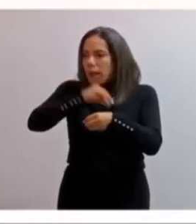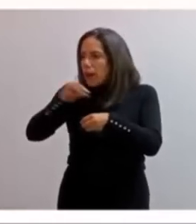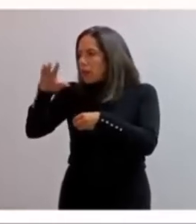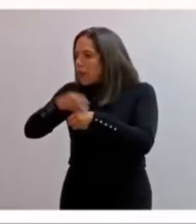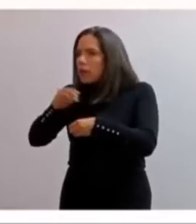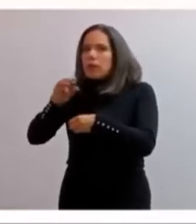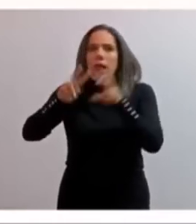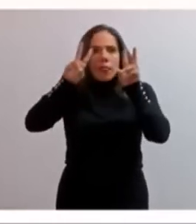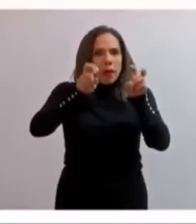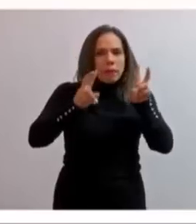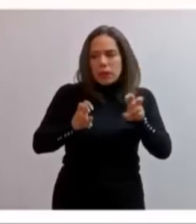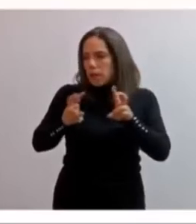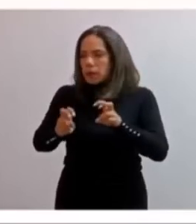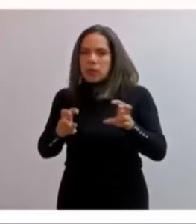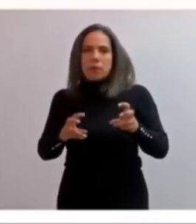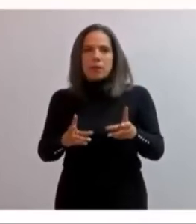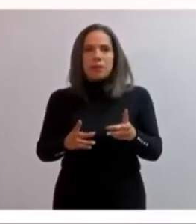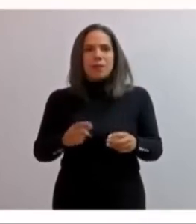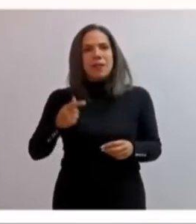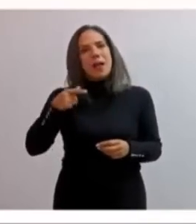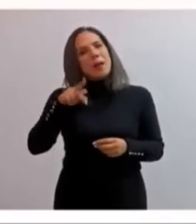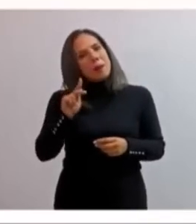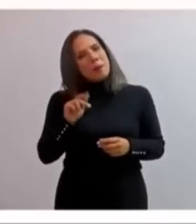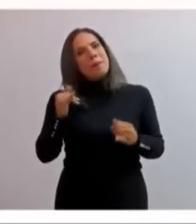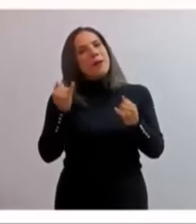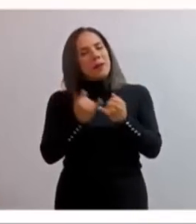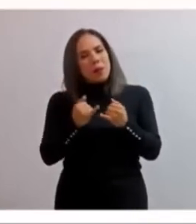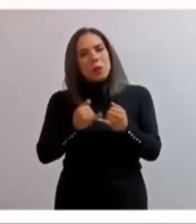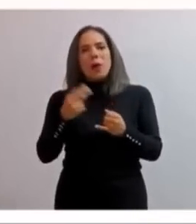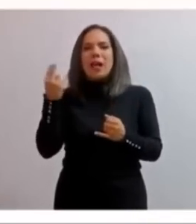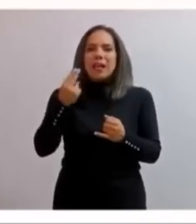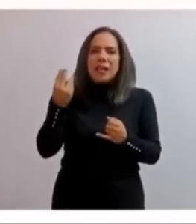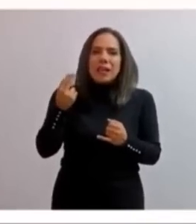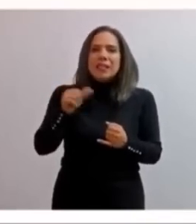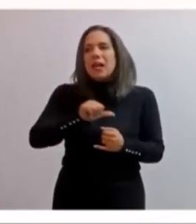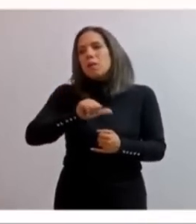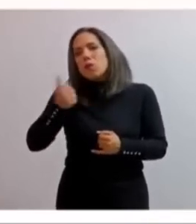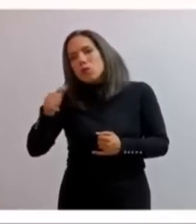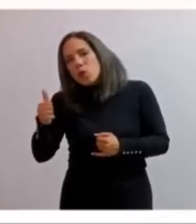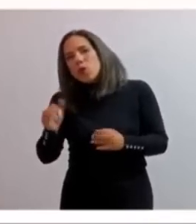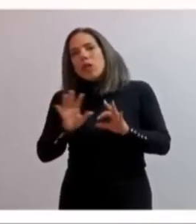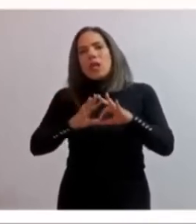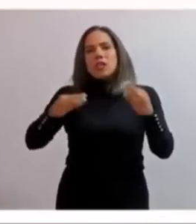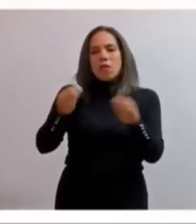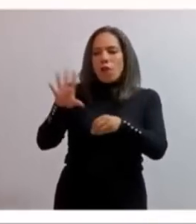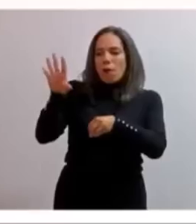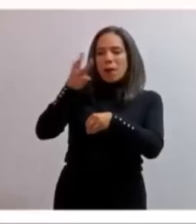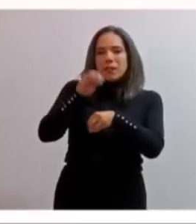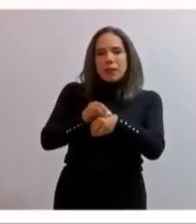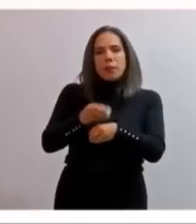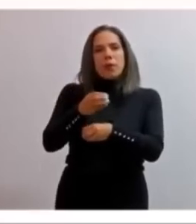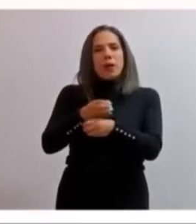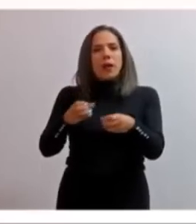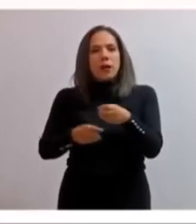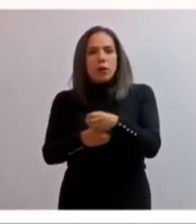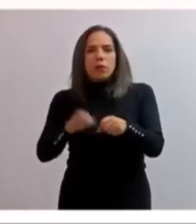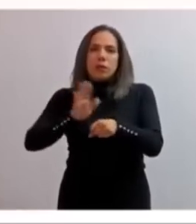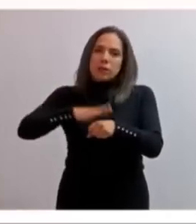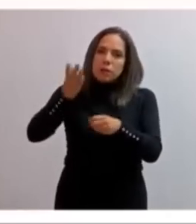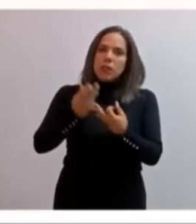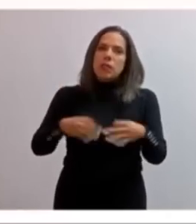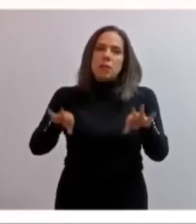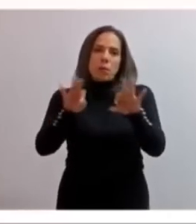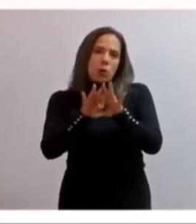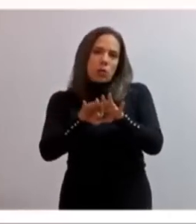curricular. Pienso que también tendríamos que hablar de las otras integraciones que es de